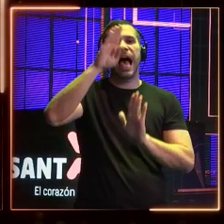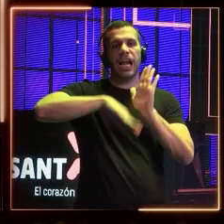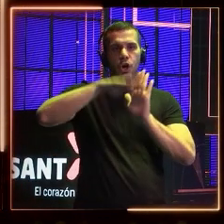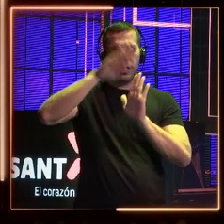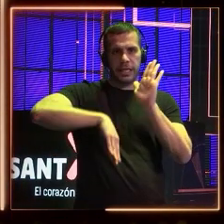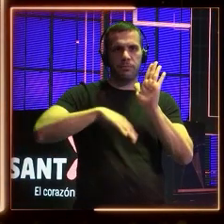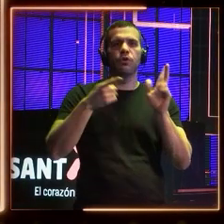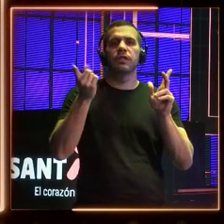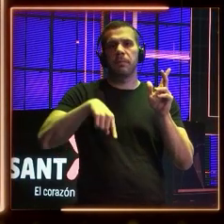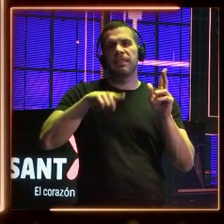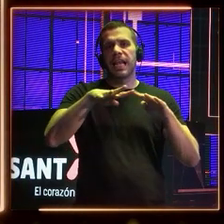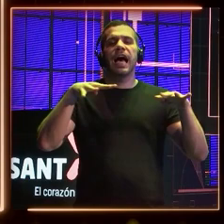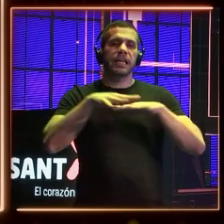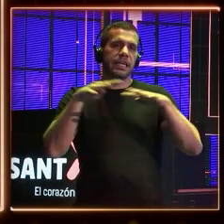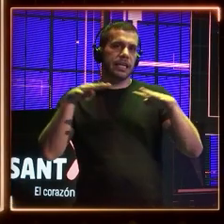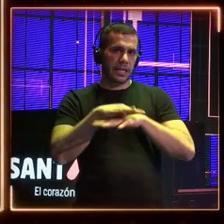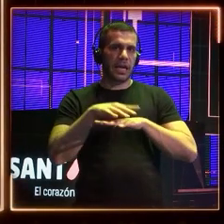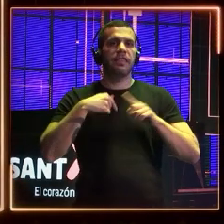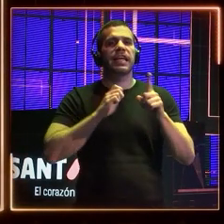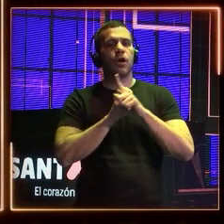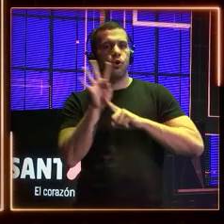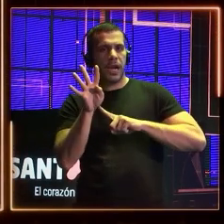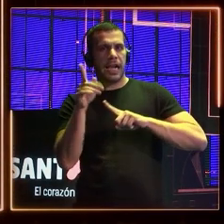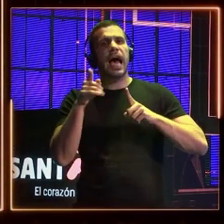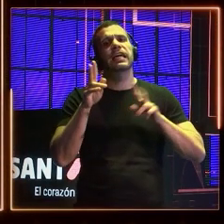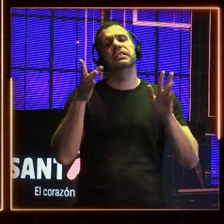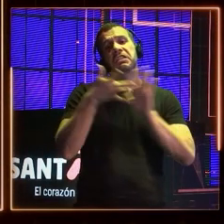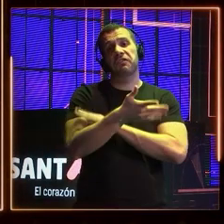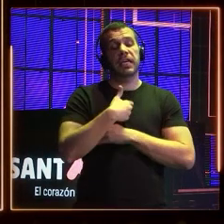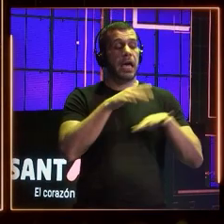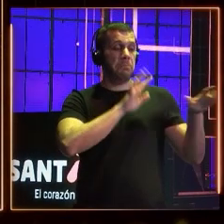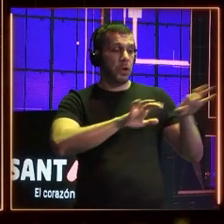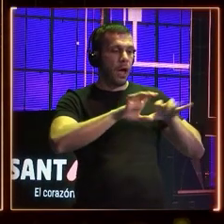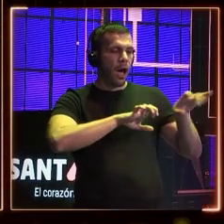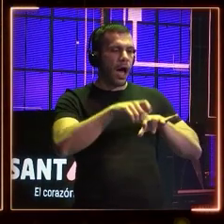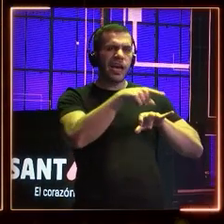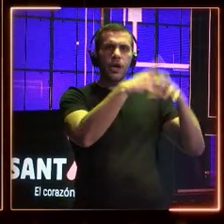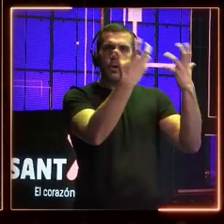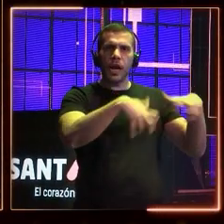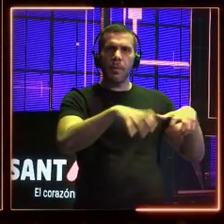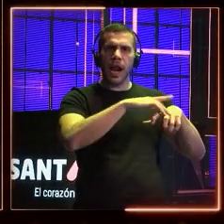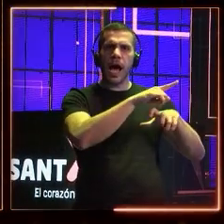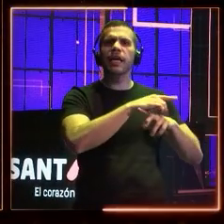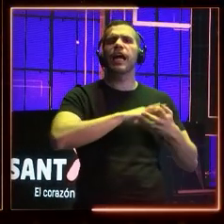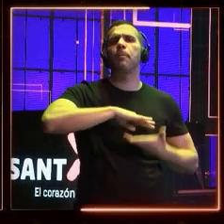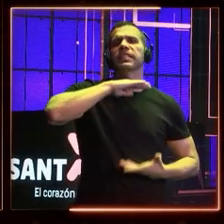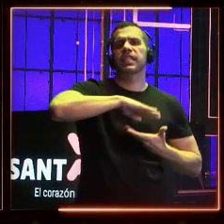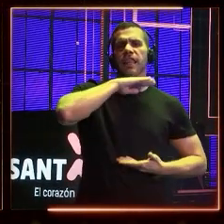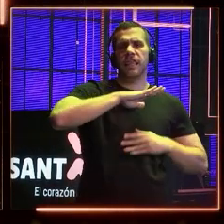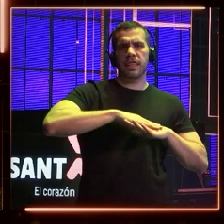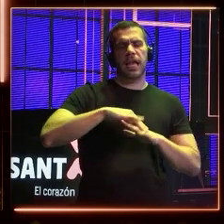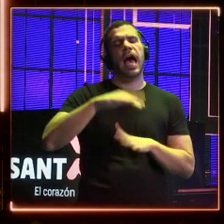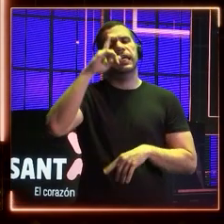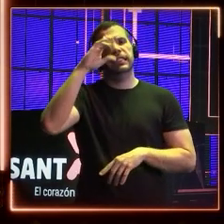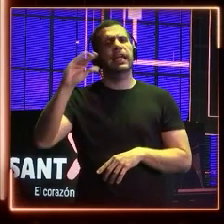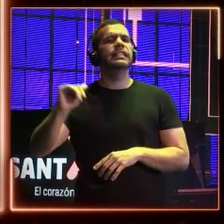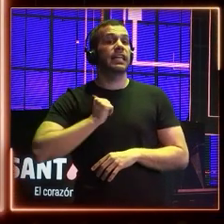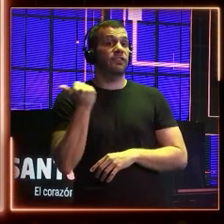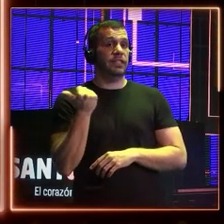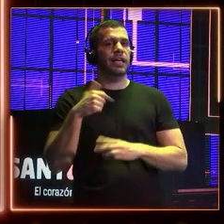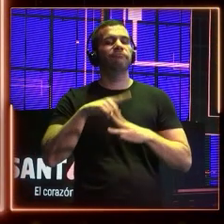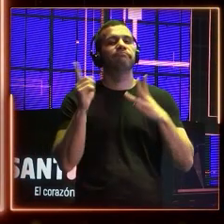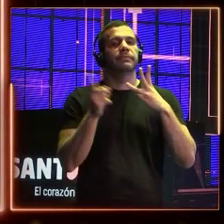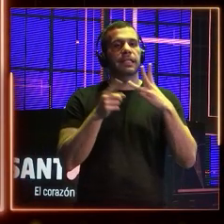hablaremos a lo largo del día nuevas formas de programar los ordenadores que han permitido las capacidades de la Inteligencia artificial y En tercer